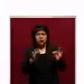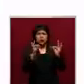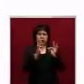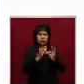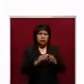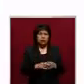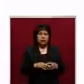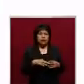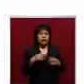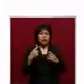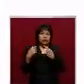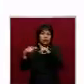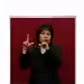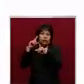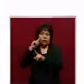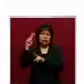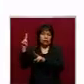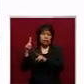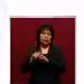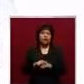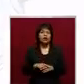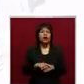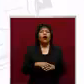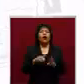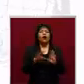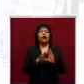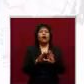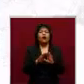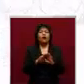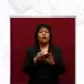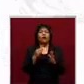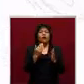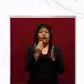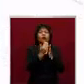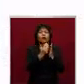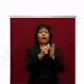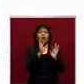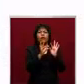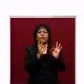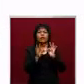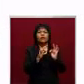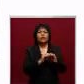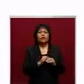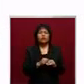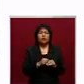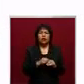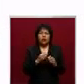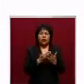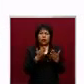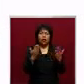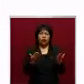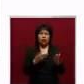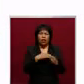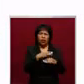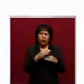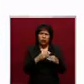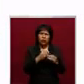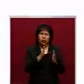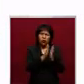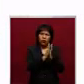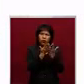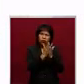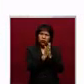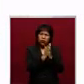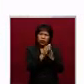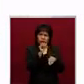me da tiempo, me faltan 2, es ajustar los contenidos. El día de hoy, quiero decirles que se están empaquetando todos los libros de